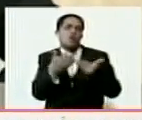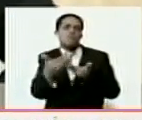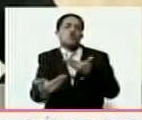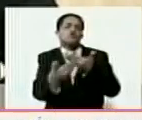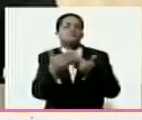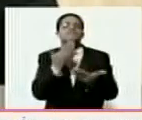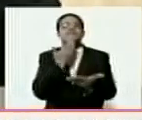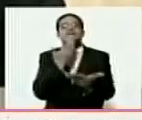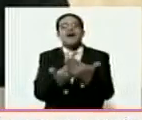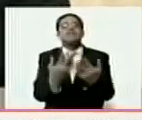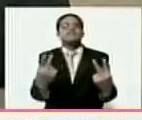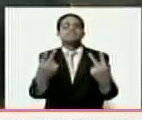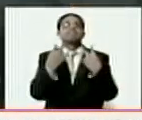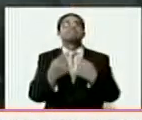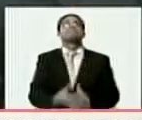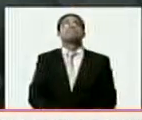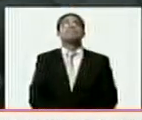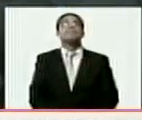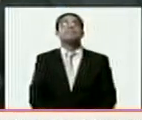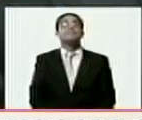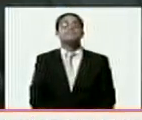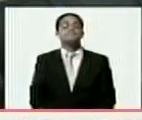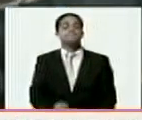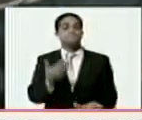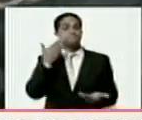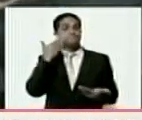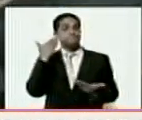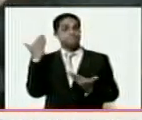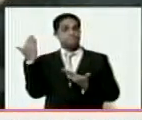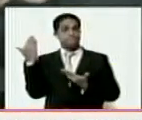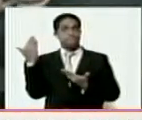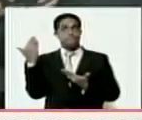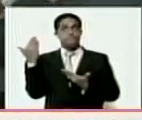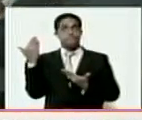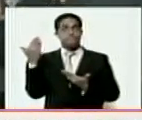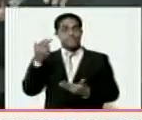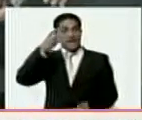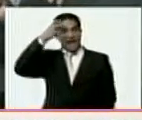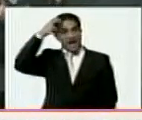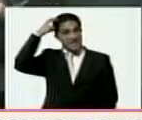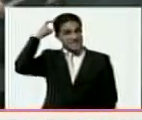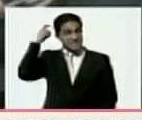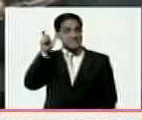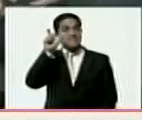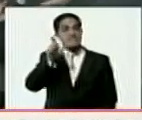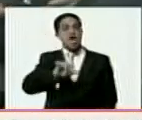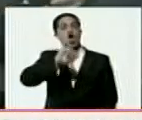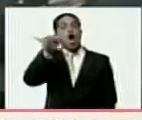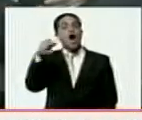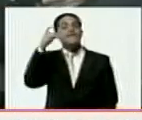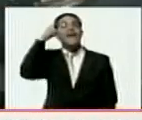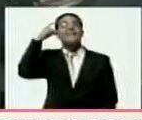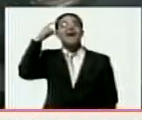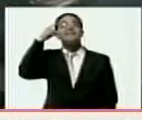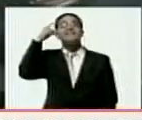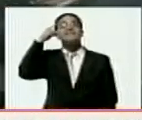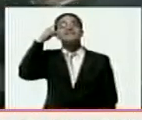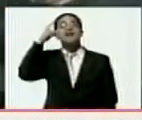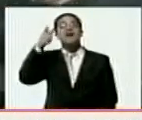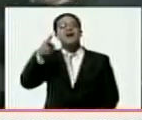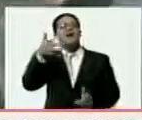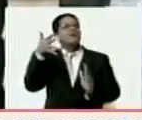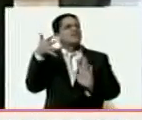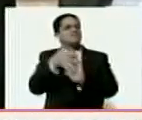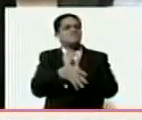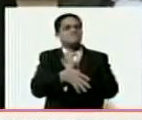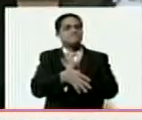Muchas gracias. Bien, allí tenían las declaraciones del canciller de la República, Jorge Arreaza, en este encuentro